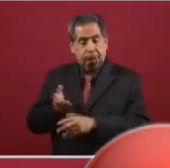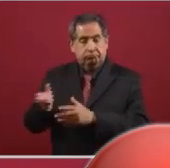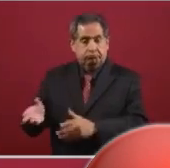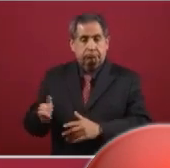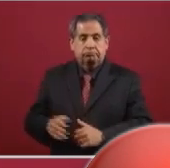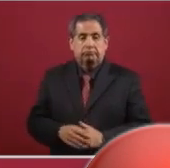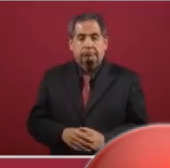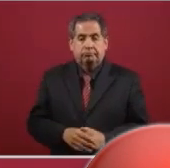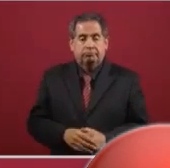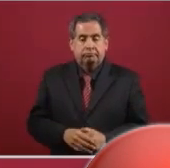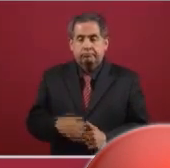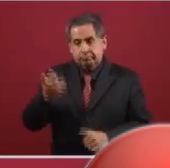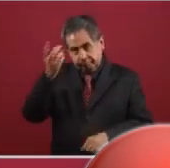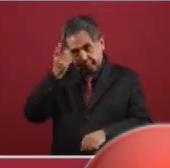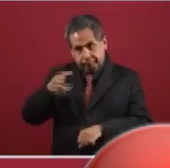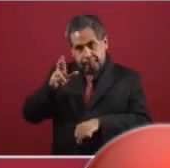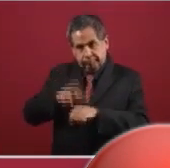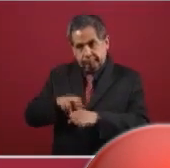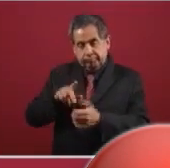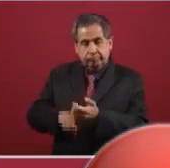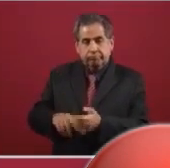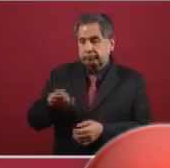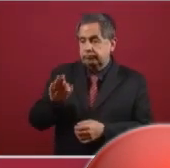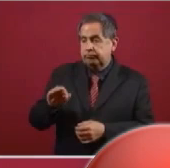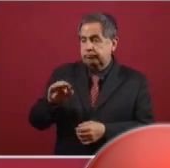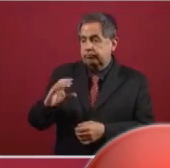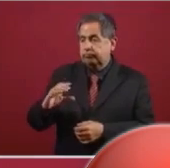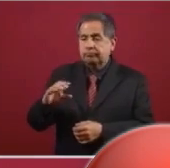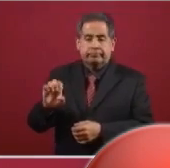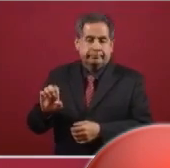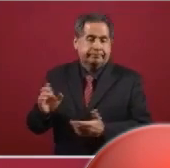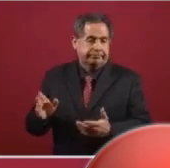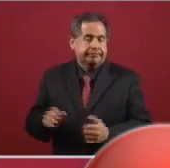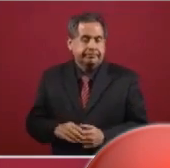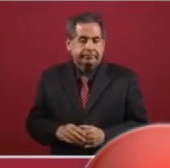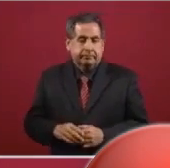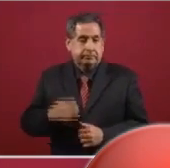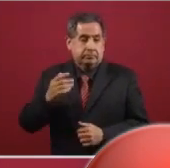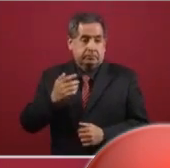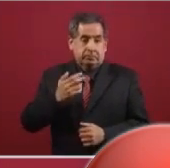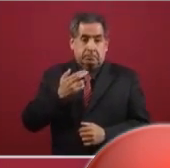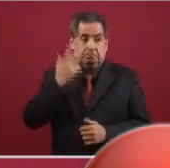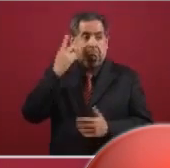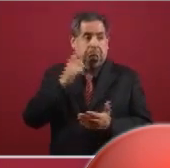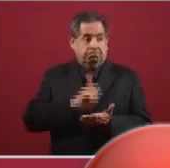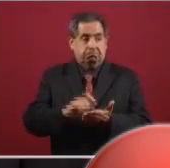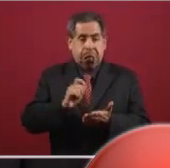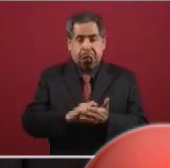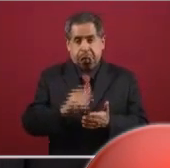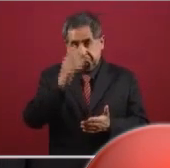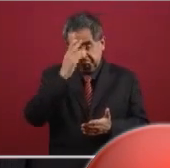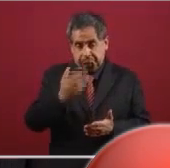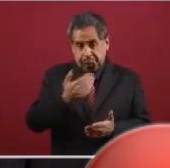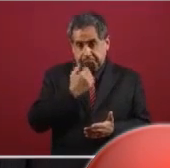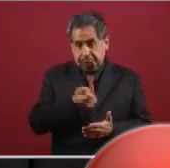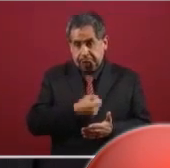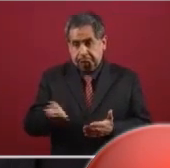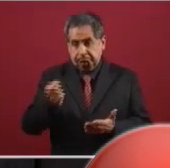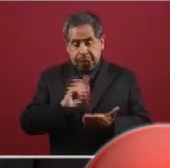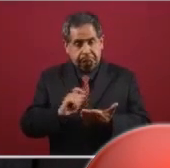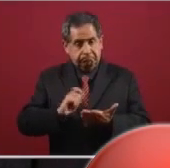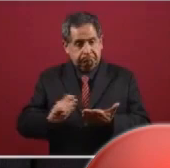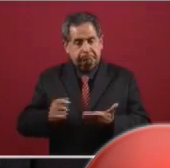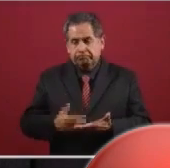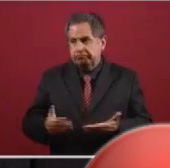el director del Fondo de Cultura, uno de los mejores escritores de